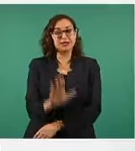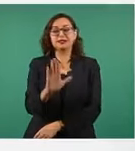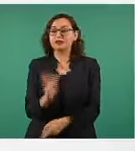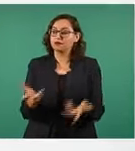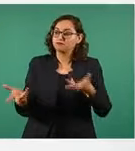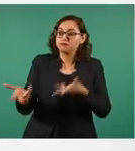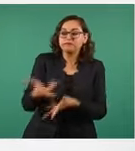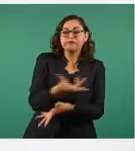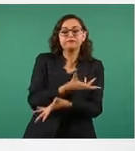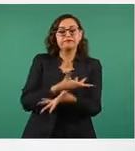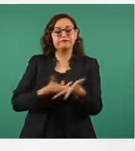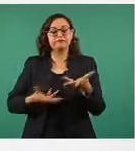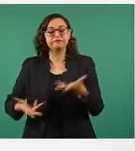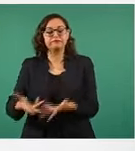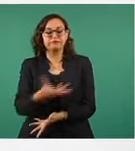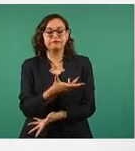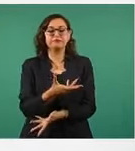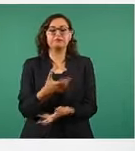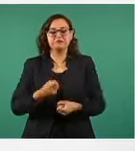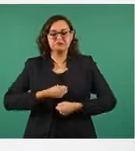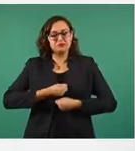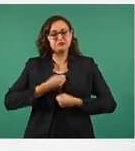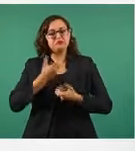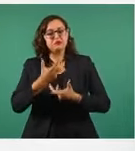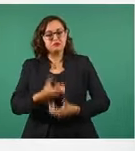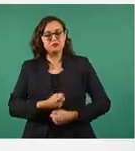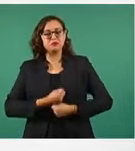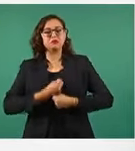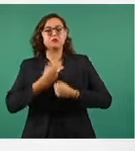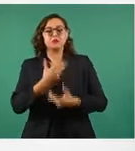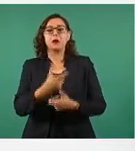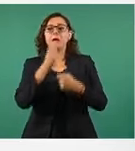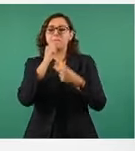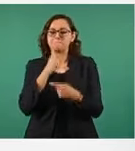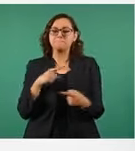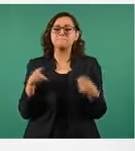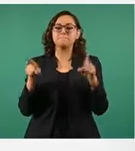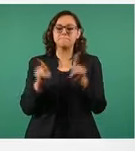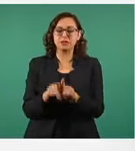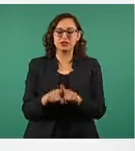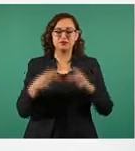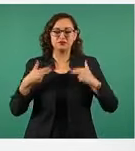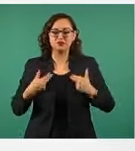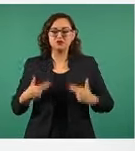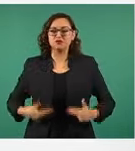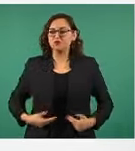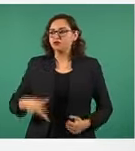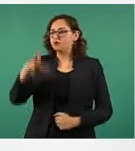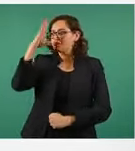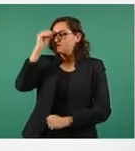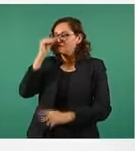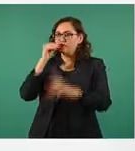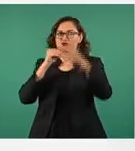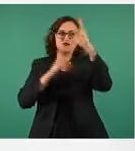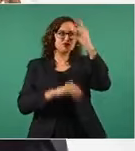compartir afectos y tristezas y para recargarse de humanismo y